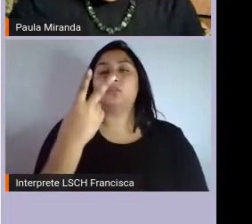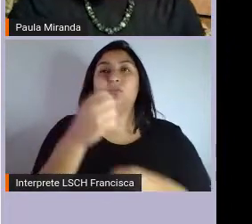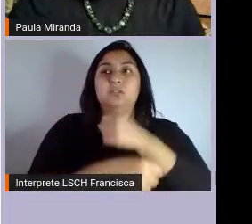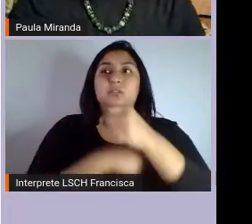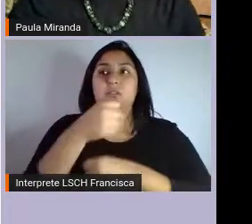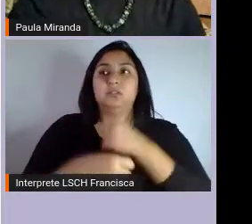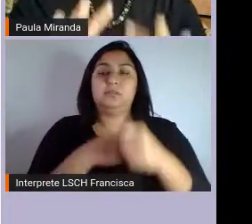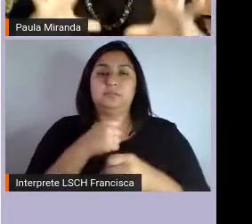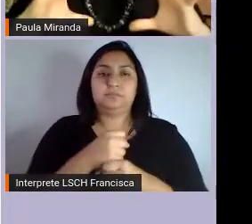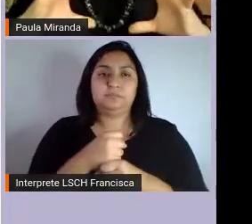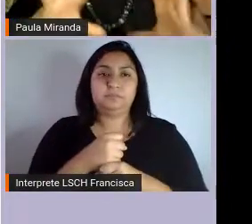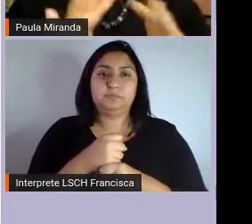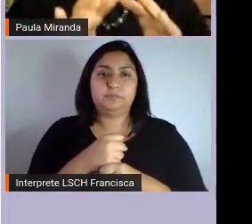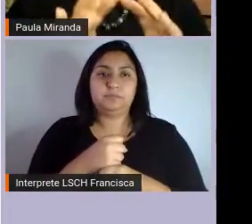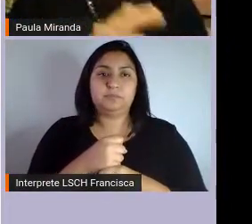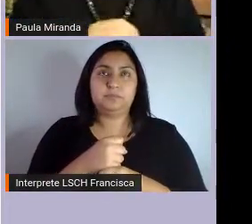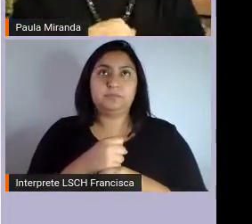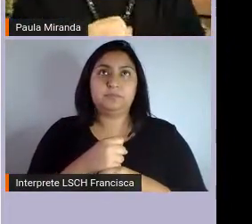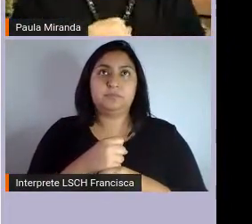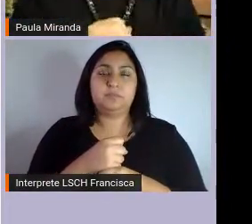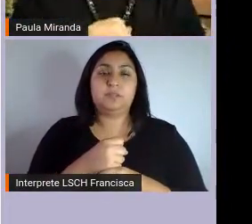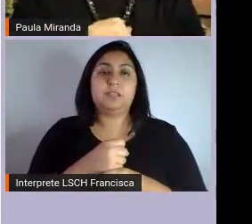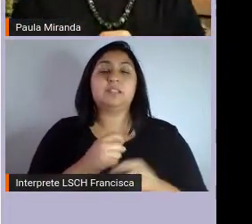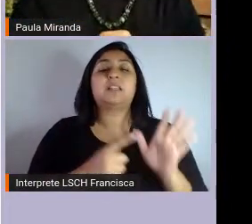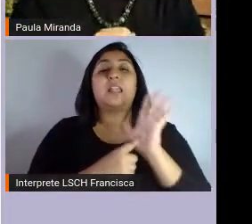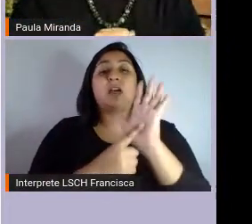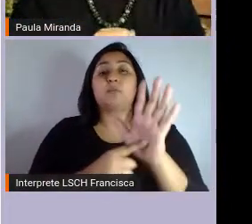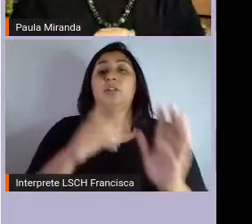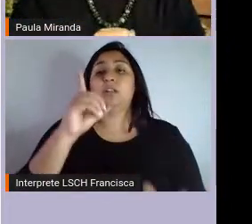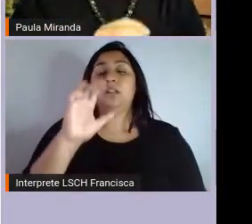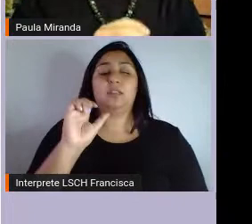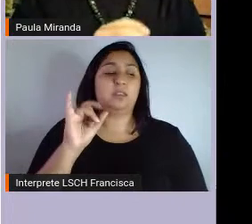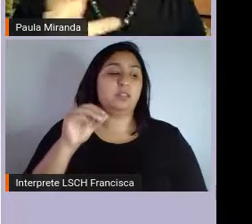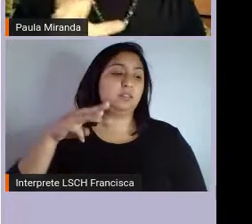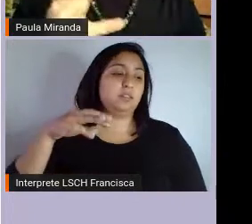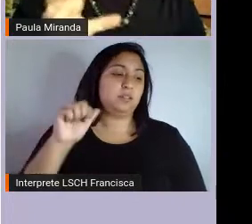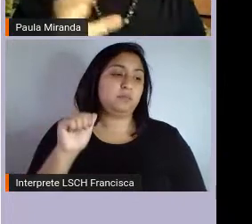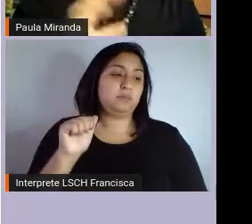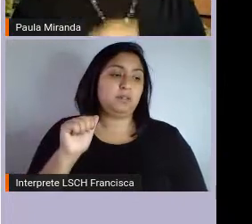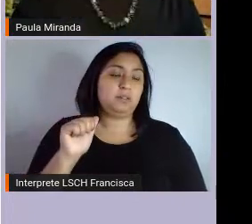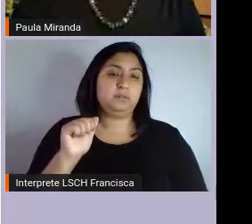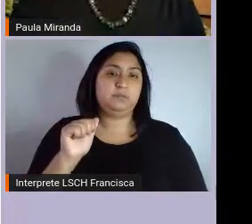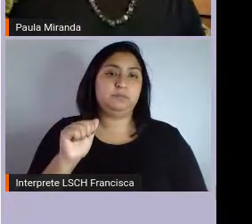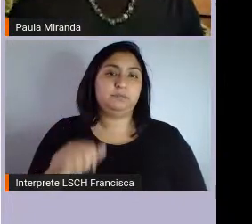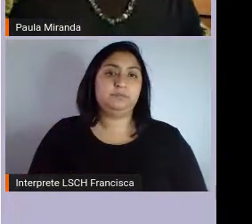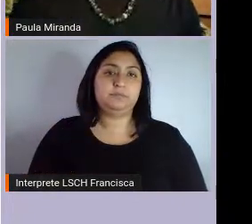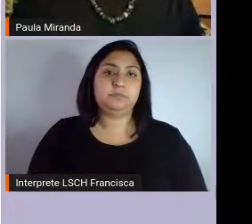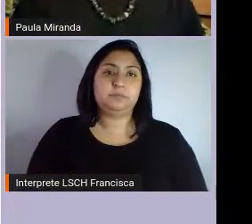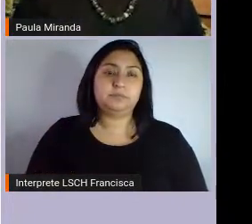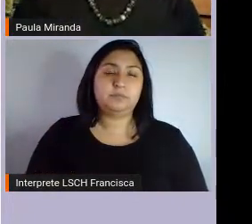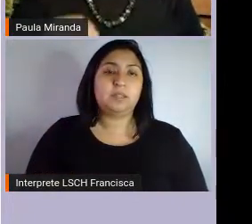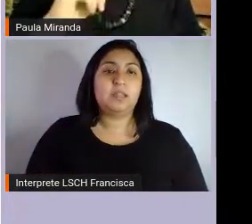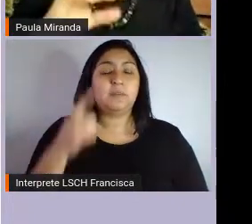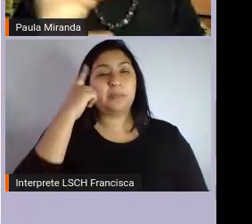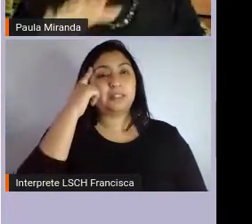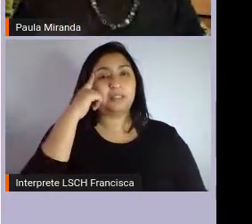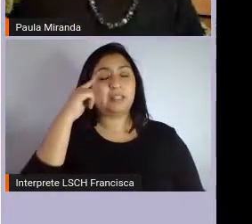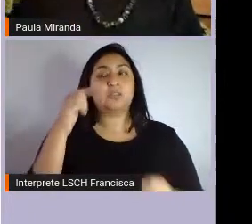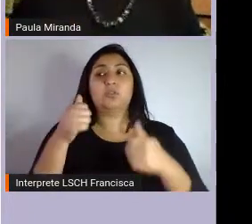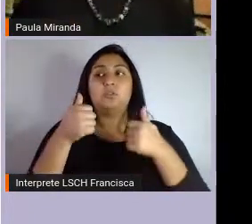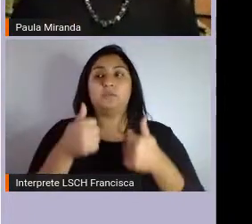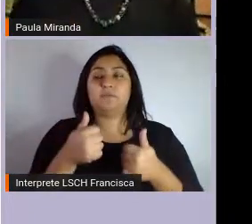Y bueno, y esa poligrafía entonces la refleja en las décimas. En las décimas, que es, pero pensándolo bien, un fragmento aquí